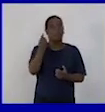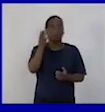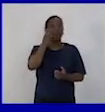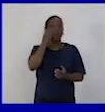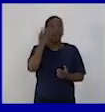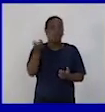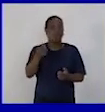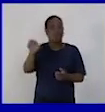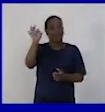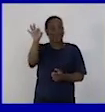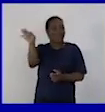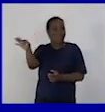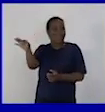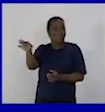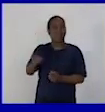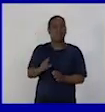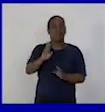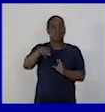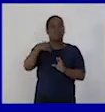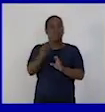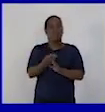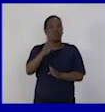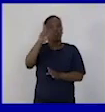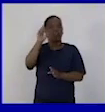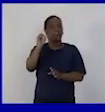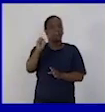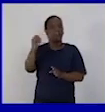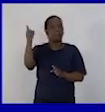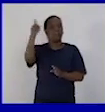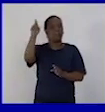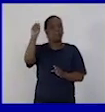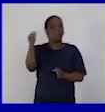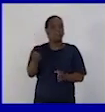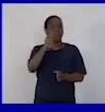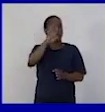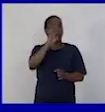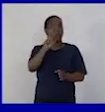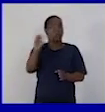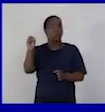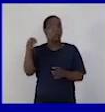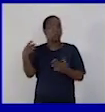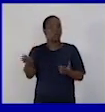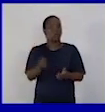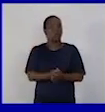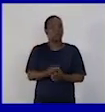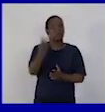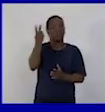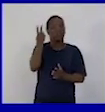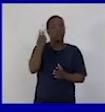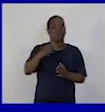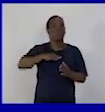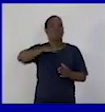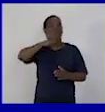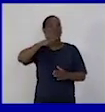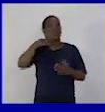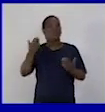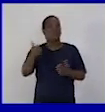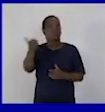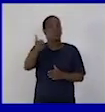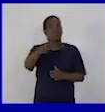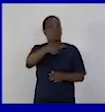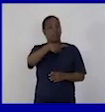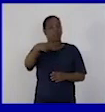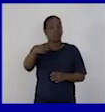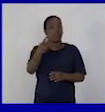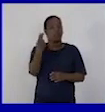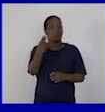el segundo están los 20 grados Celsius y los 400, en el tercero le hablan de 2 concentraciones, 10 a la menos 2 mol